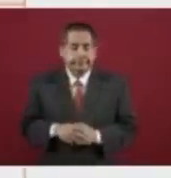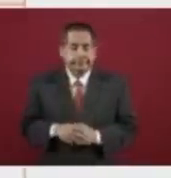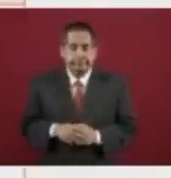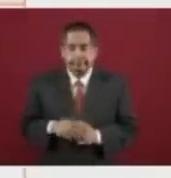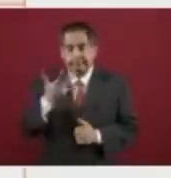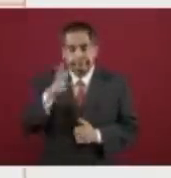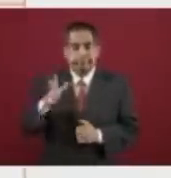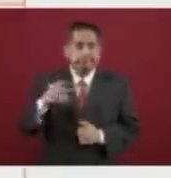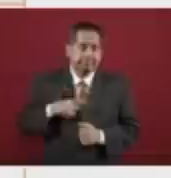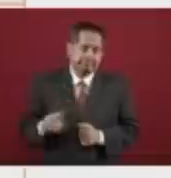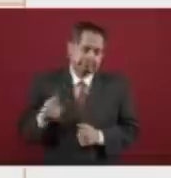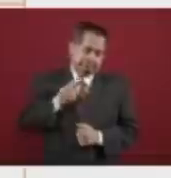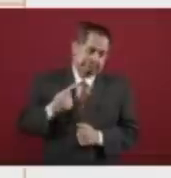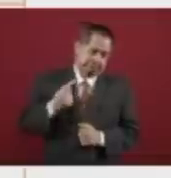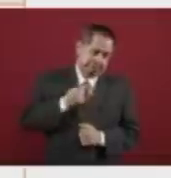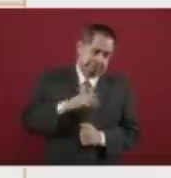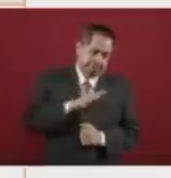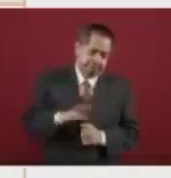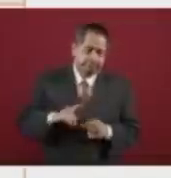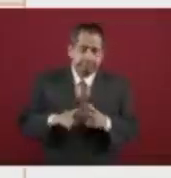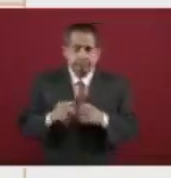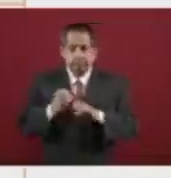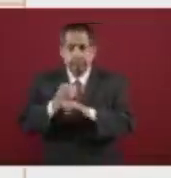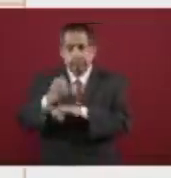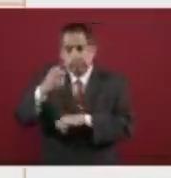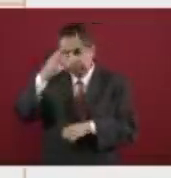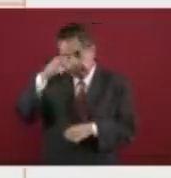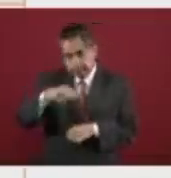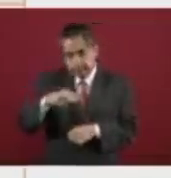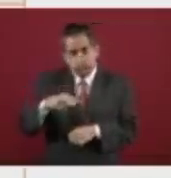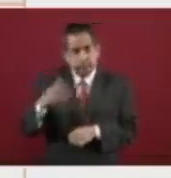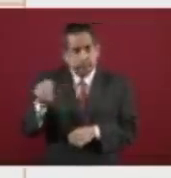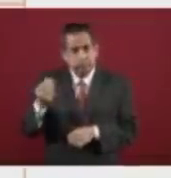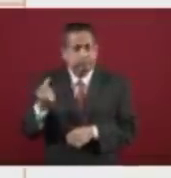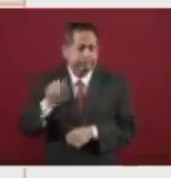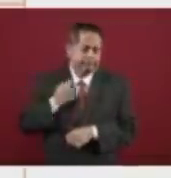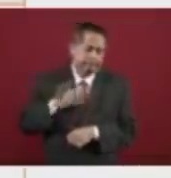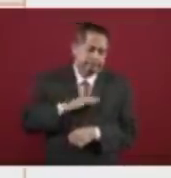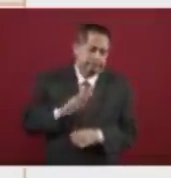10, y el Estado de México.